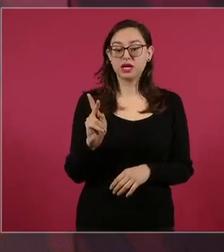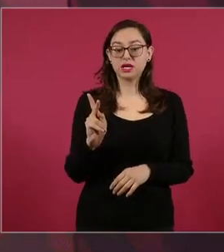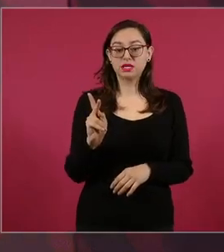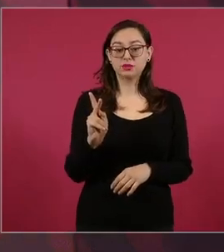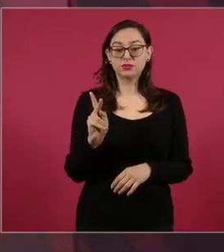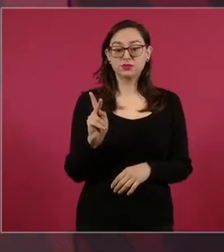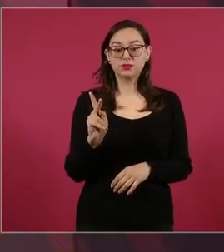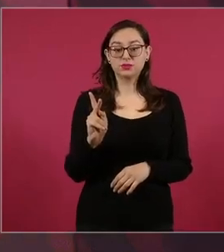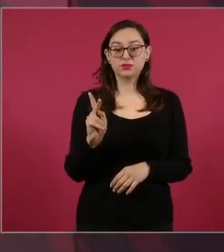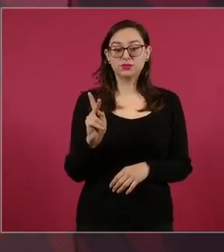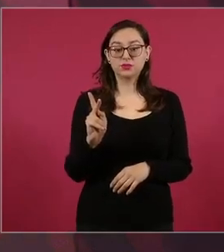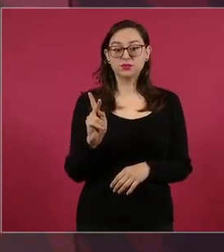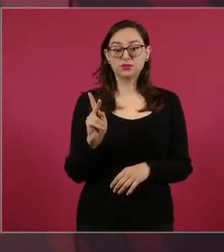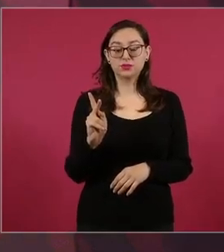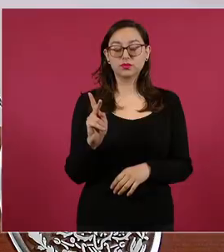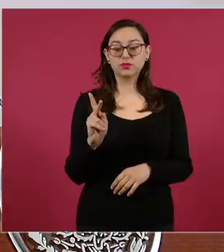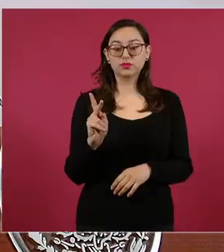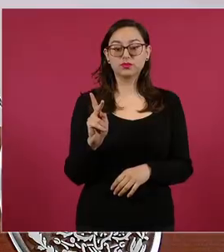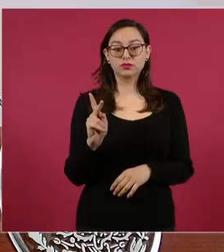no tan